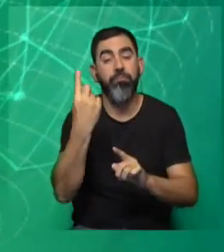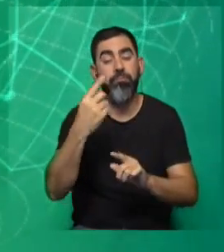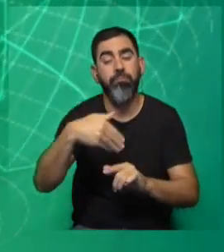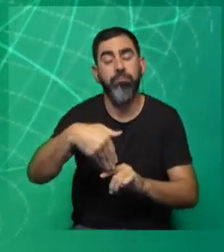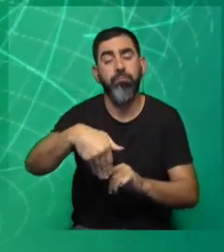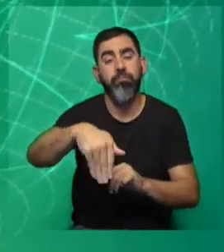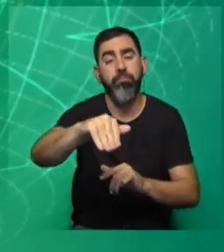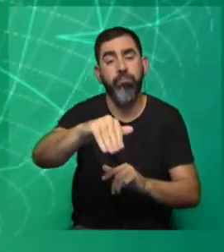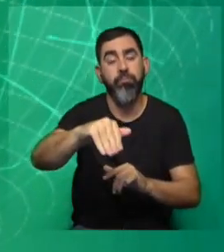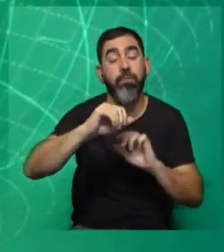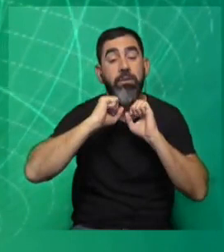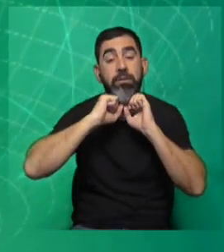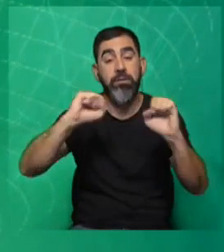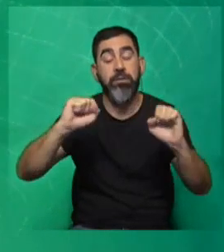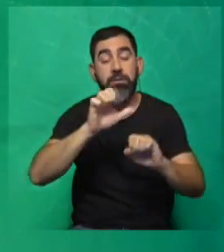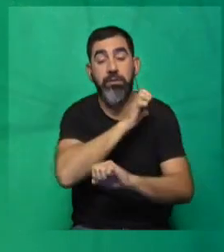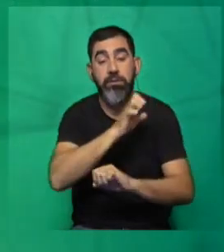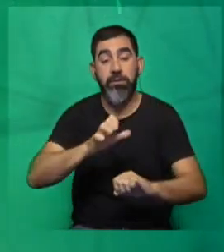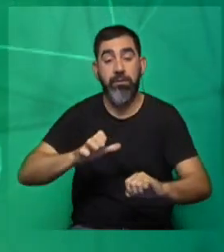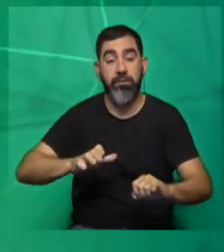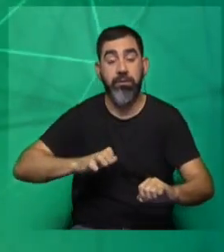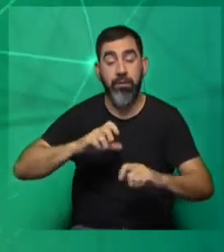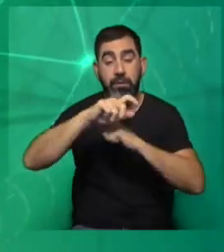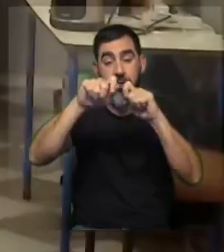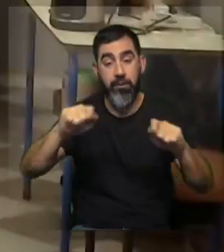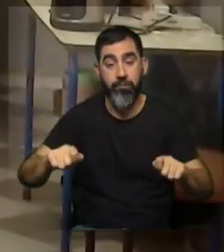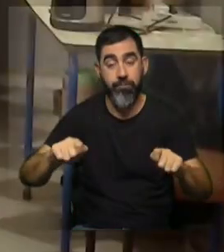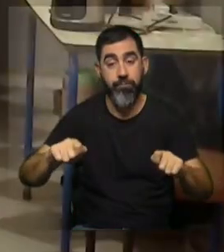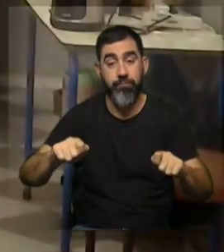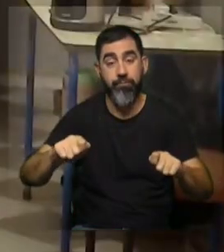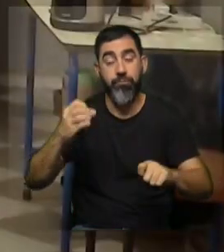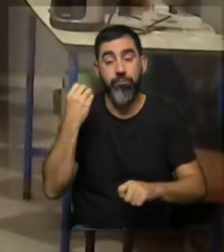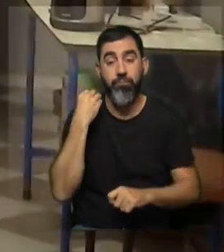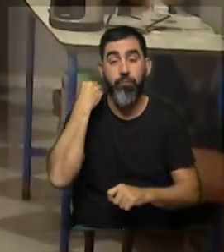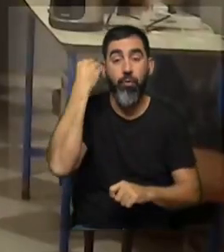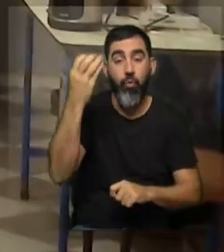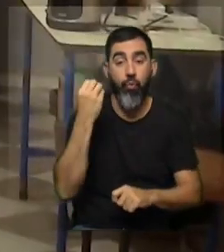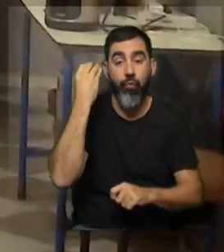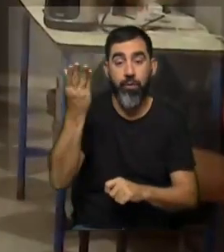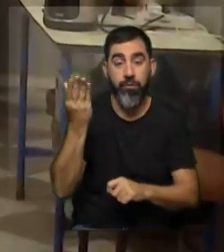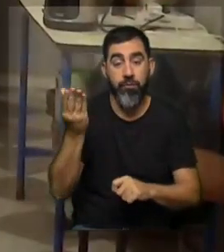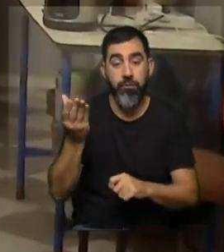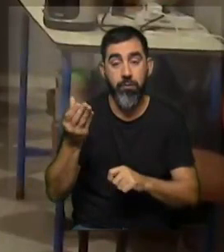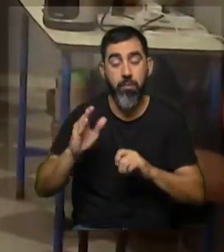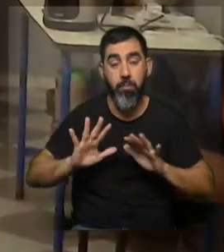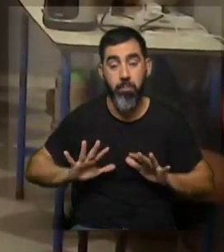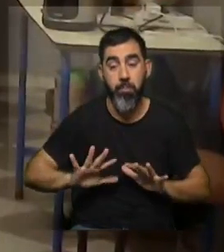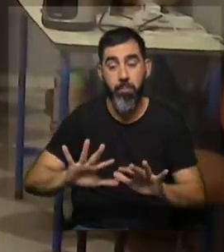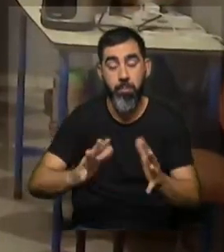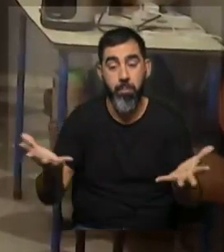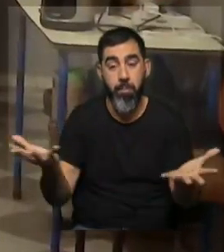más El secretariado Ejecutivo en pleno del piche nt va a realizar una conferencia de prensa de hecho ya se están